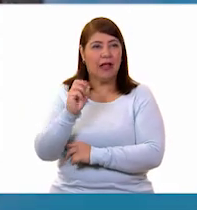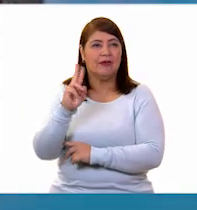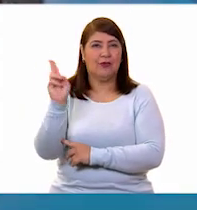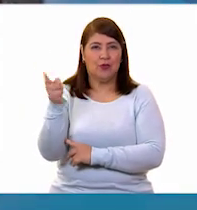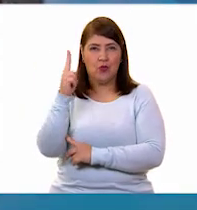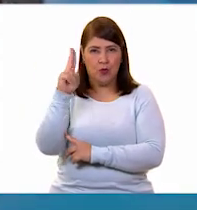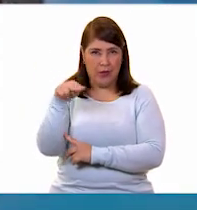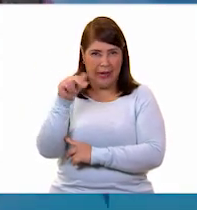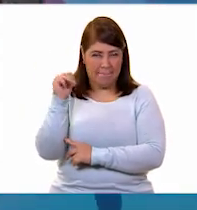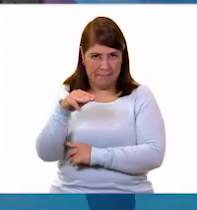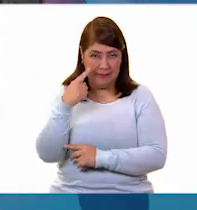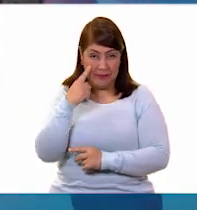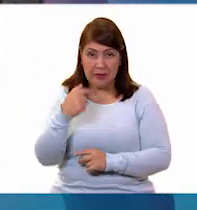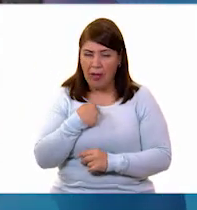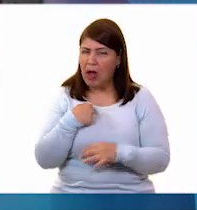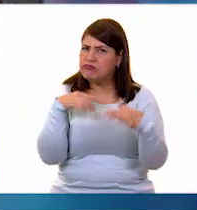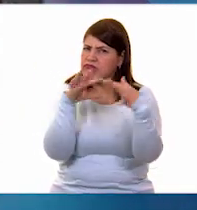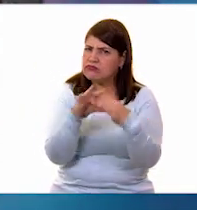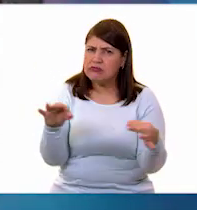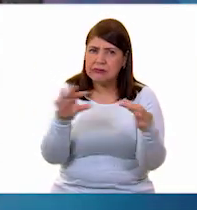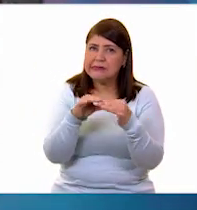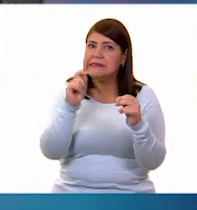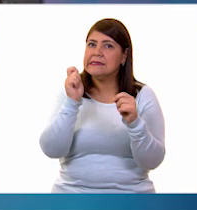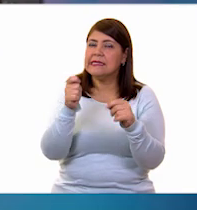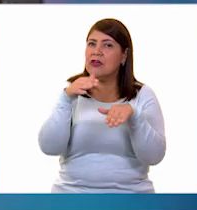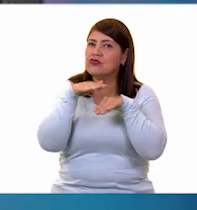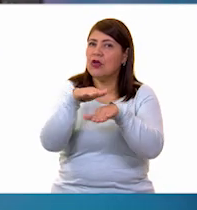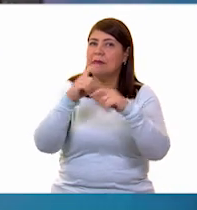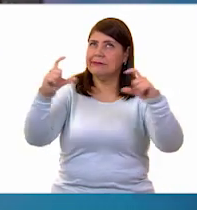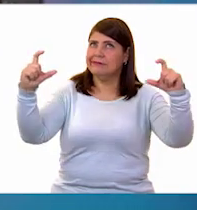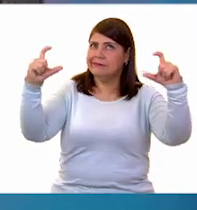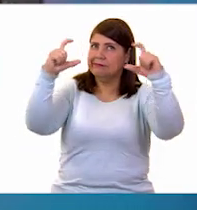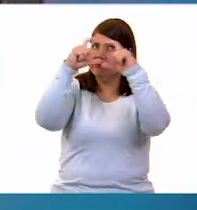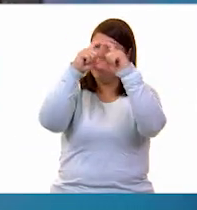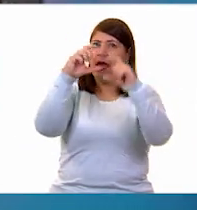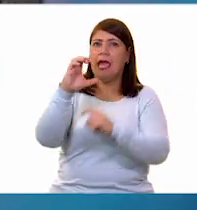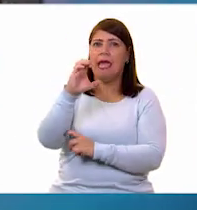voy a platicar sobre los eclipses.